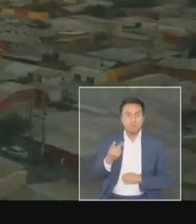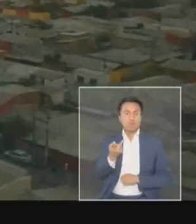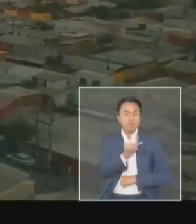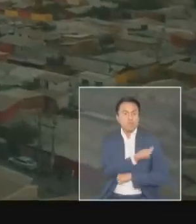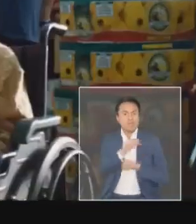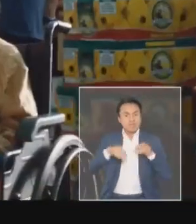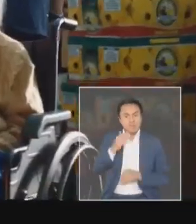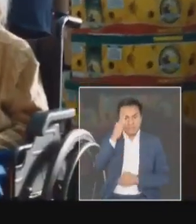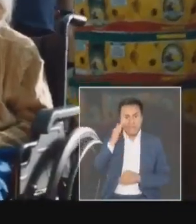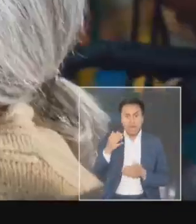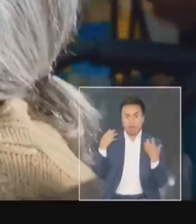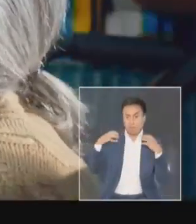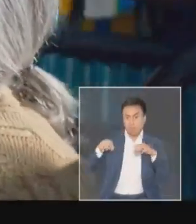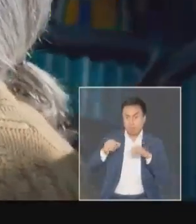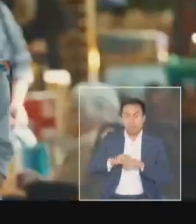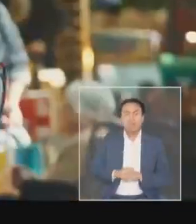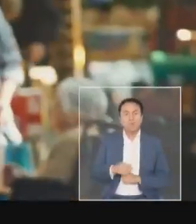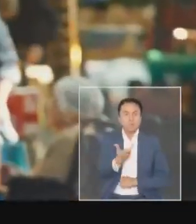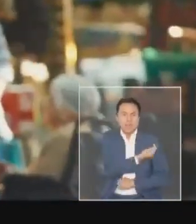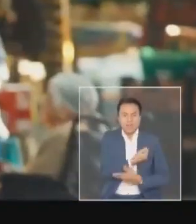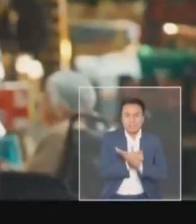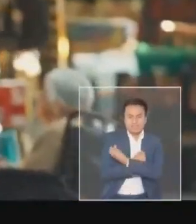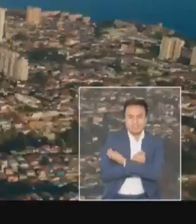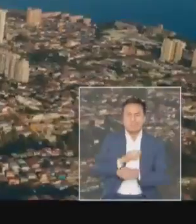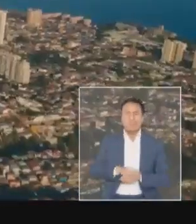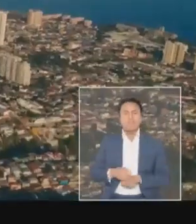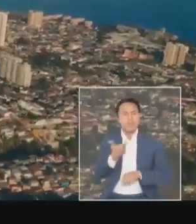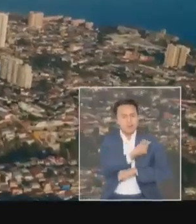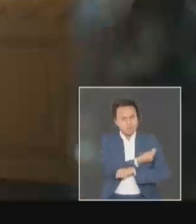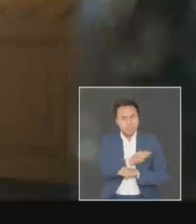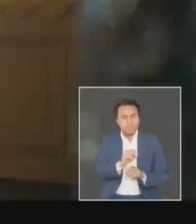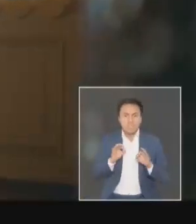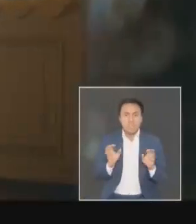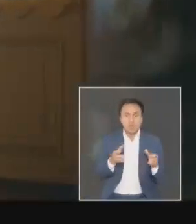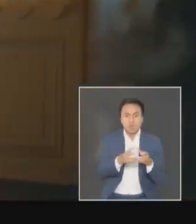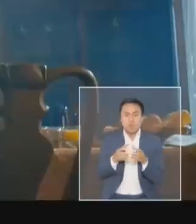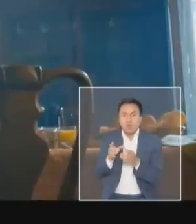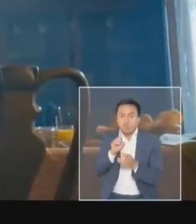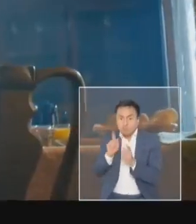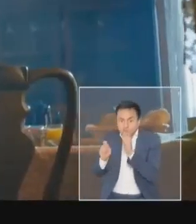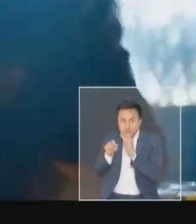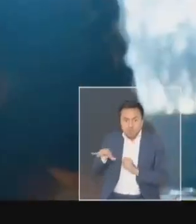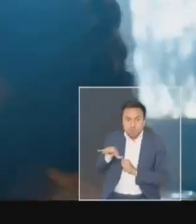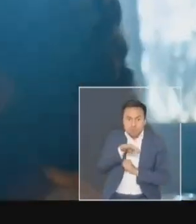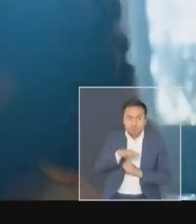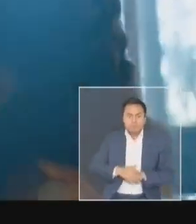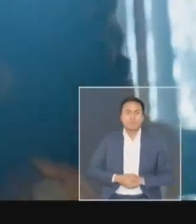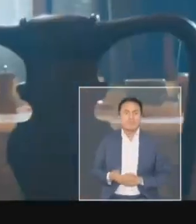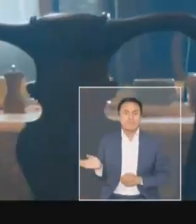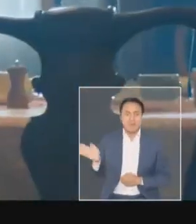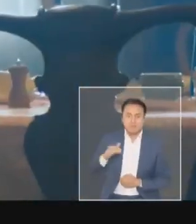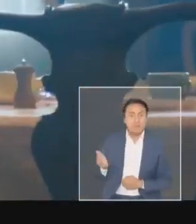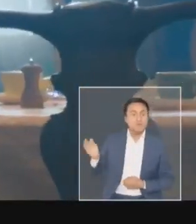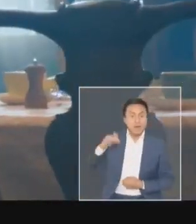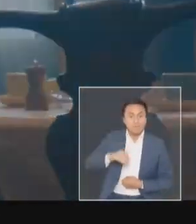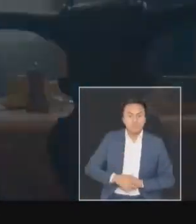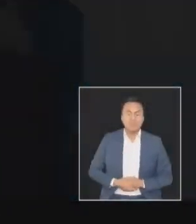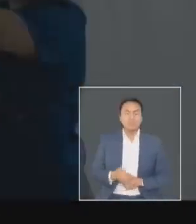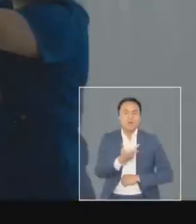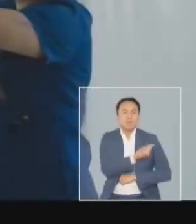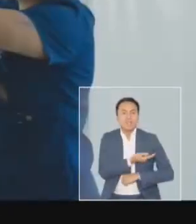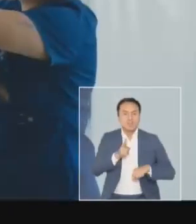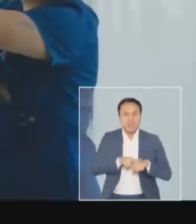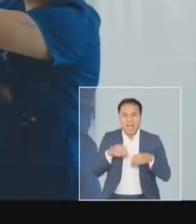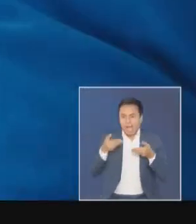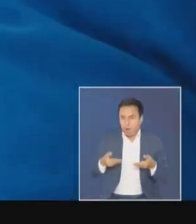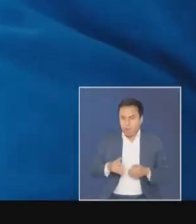Dos vacunas en un mismo día si le corresponde. Una en cada brazo. Vacúnate, en especial si perteneces a algún grupo de riesgo. ¿Vamos? Vamos. Vacúnate